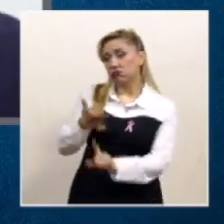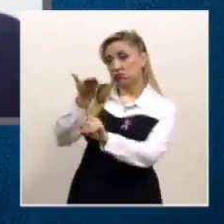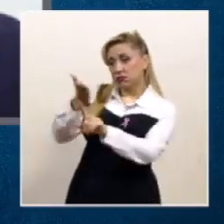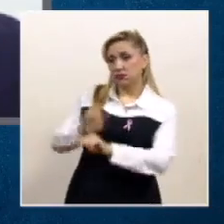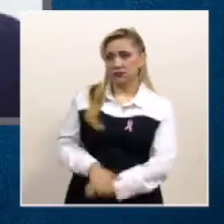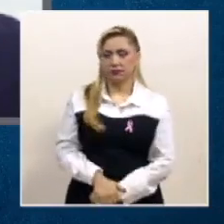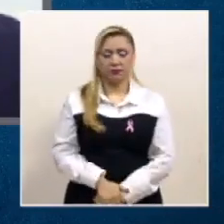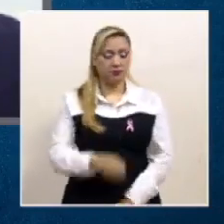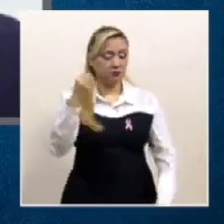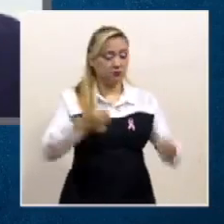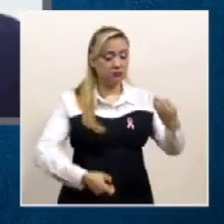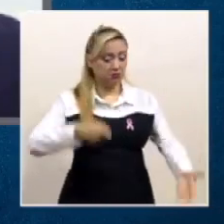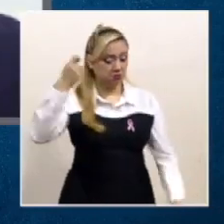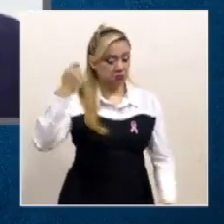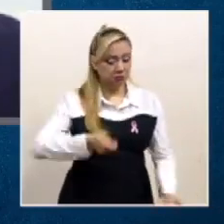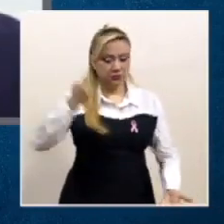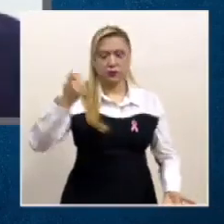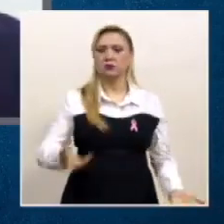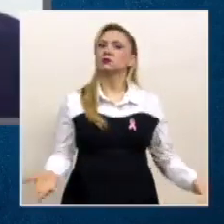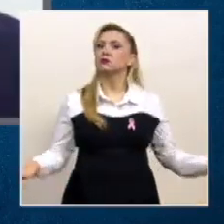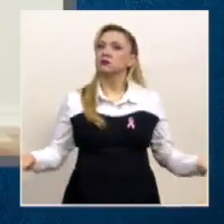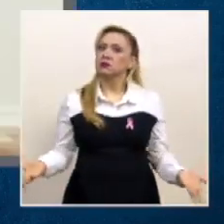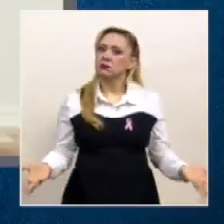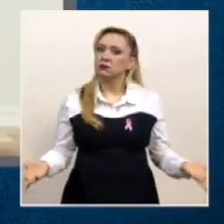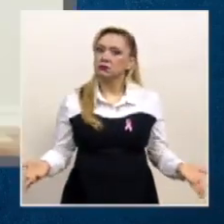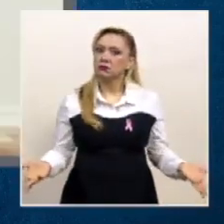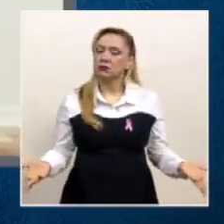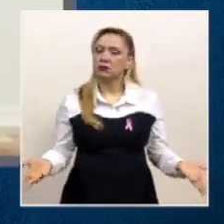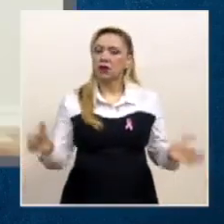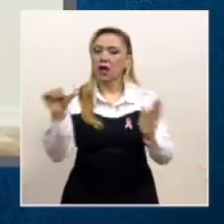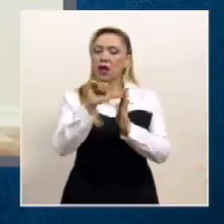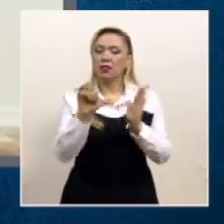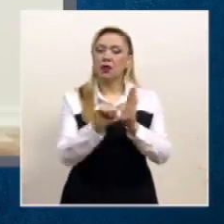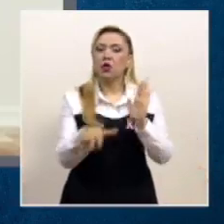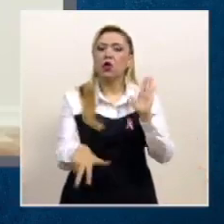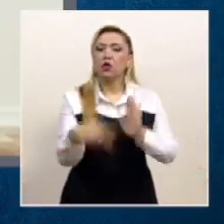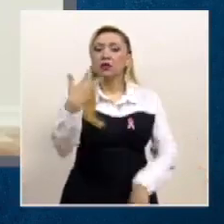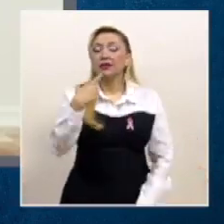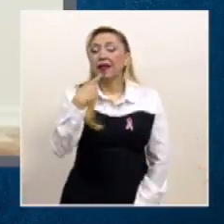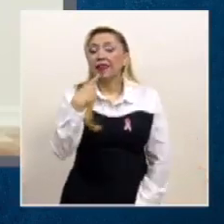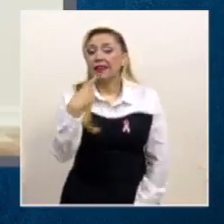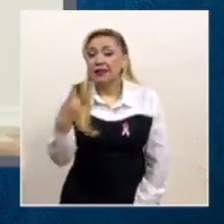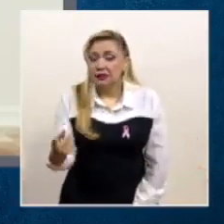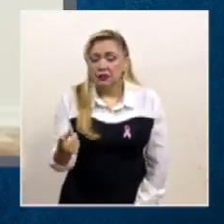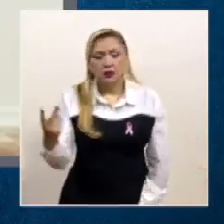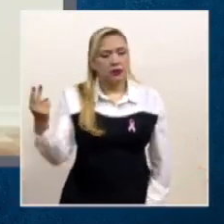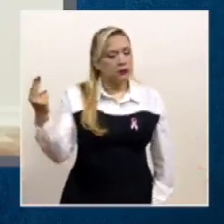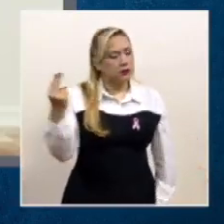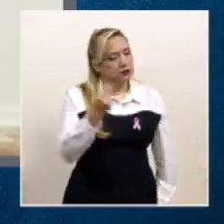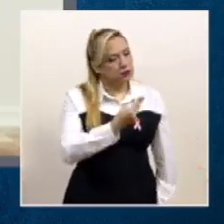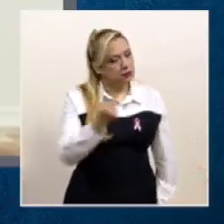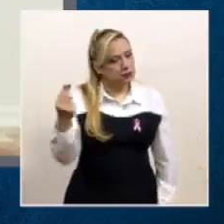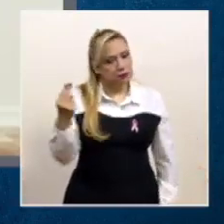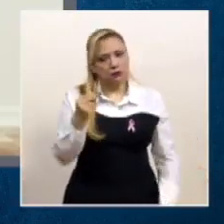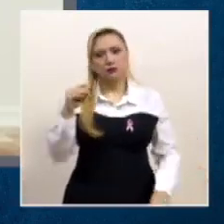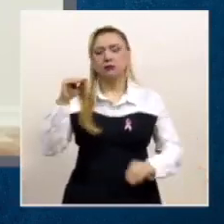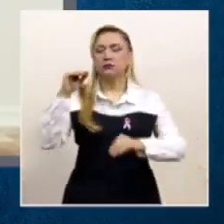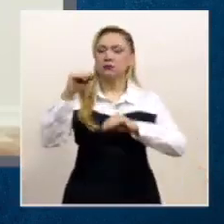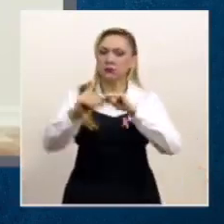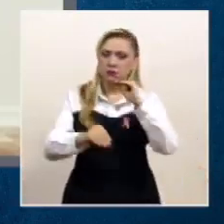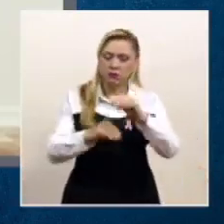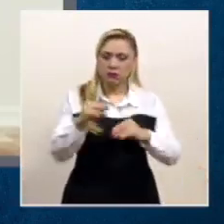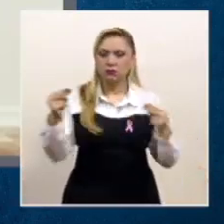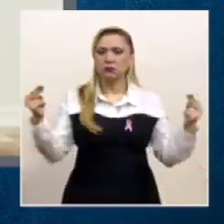proceso jurisdiccional. Por lo tanto, el artículo 13 nos habla de la necesidad de hacer ajustes